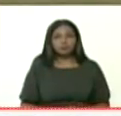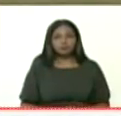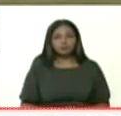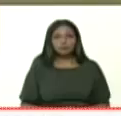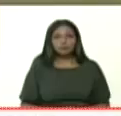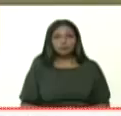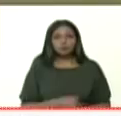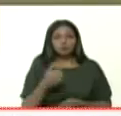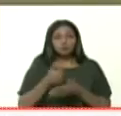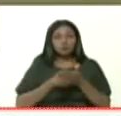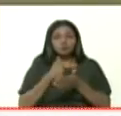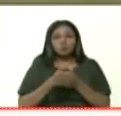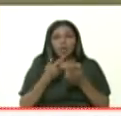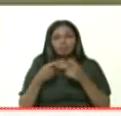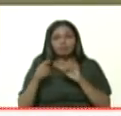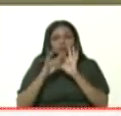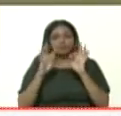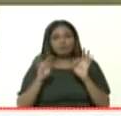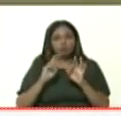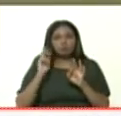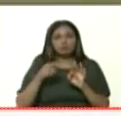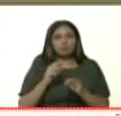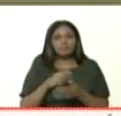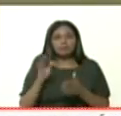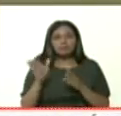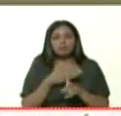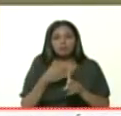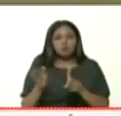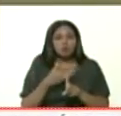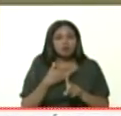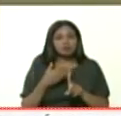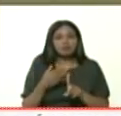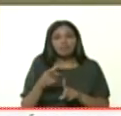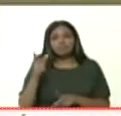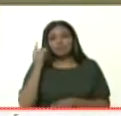luchar contra las diversas formas de violencia de género,